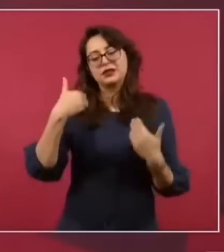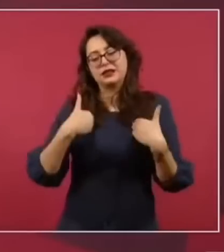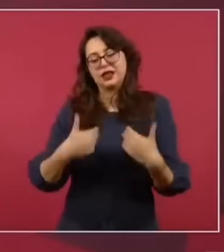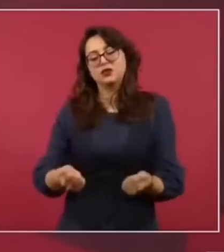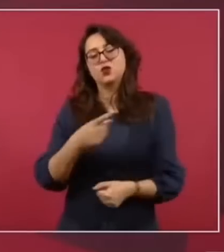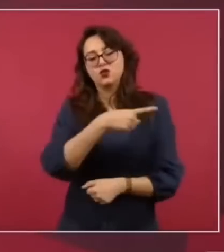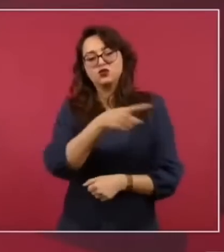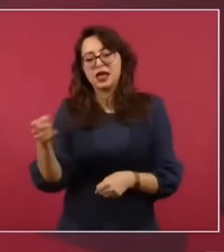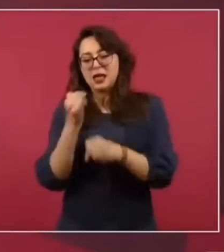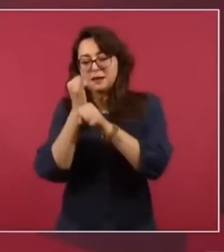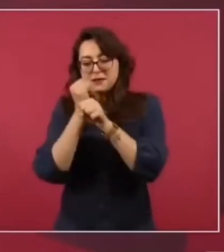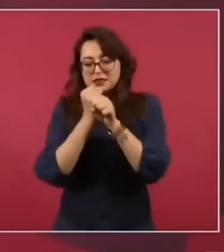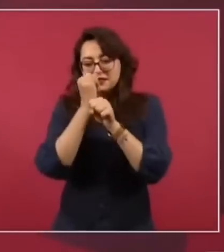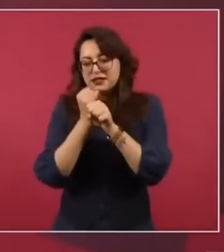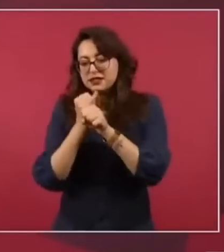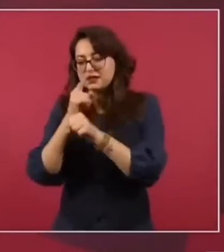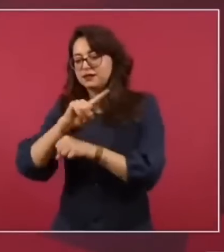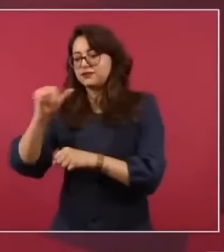confección,